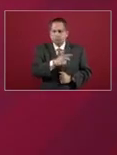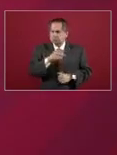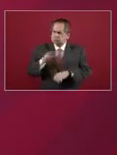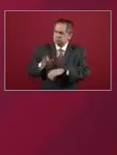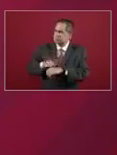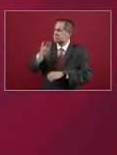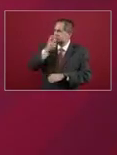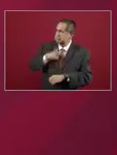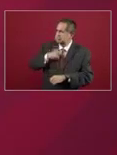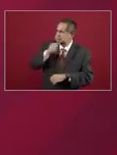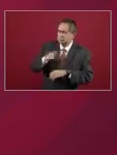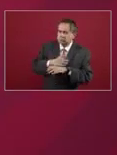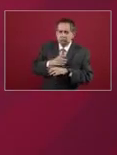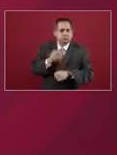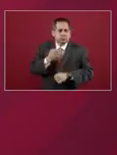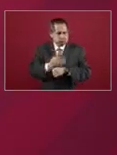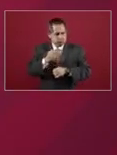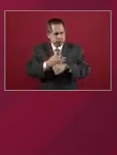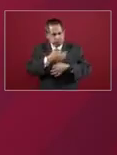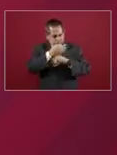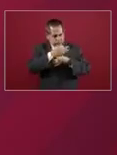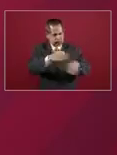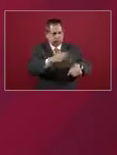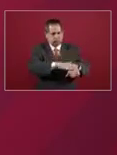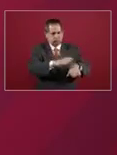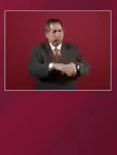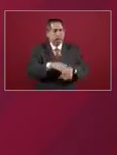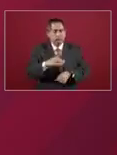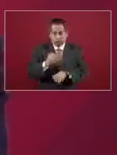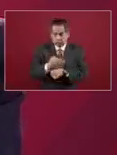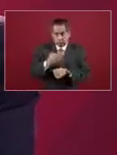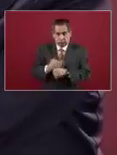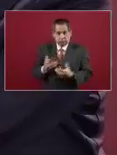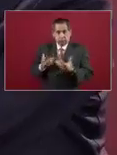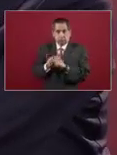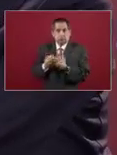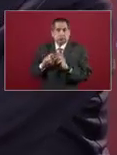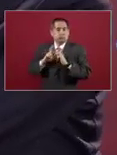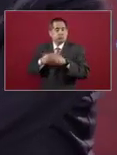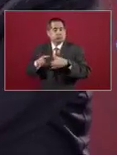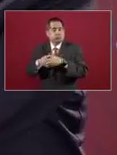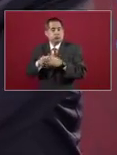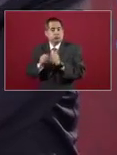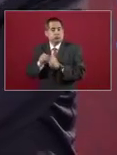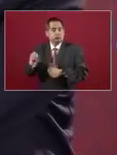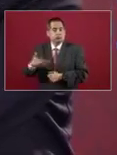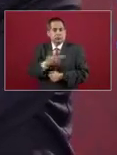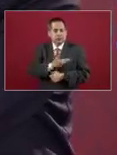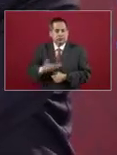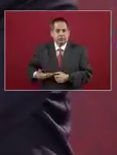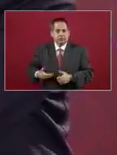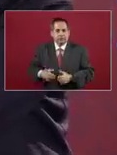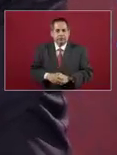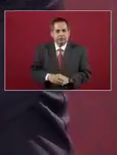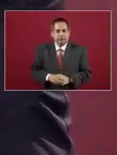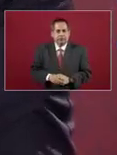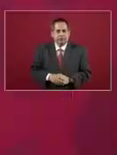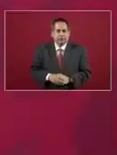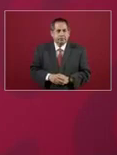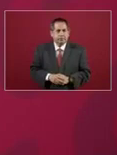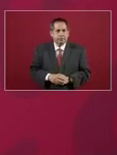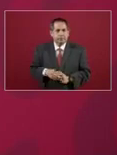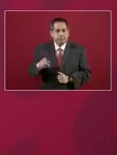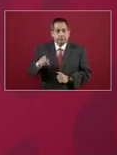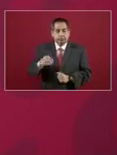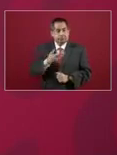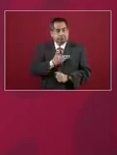dijo, de una vez les adelanto que hoy me voy a reunir con el presidente de la